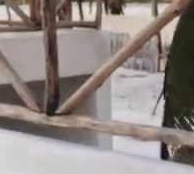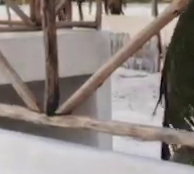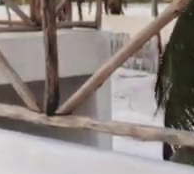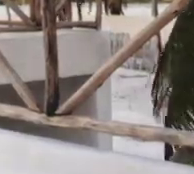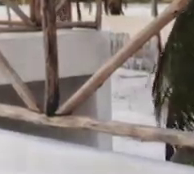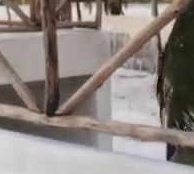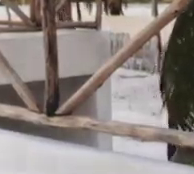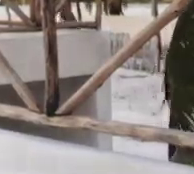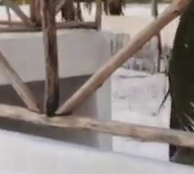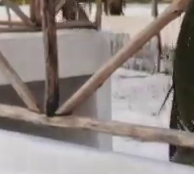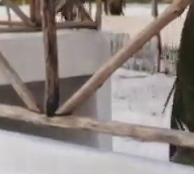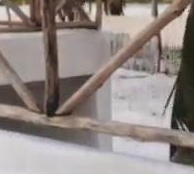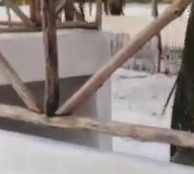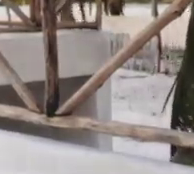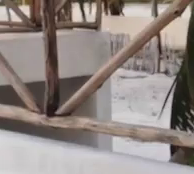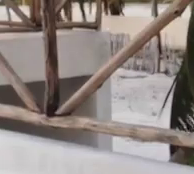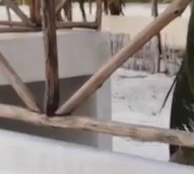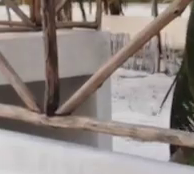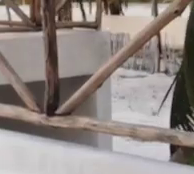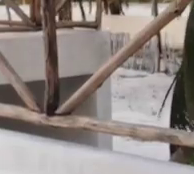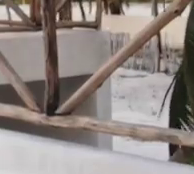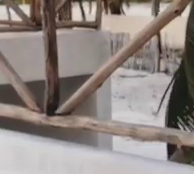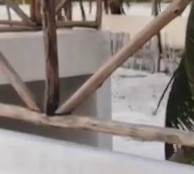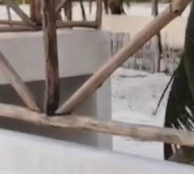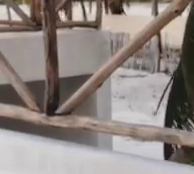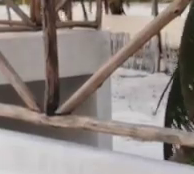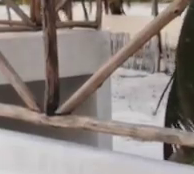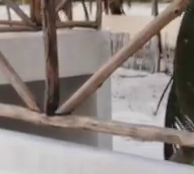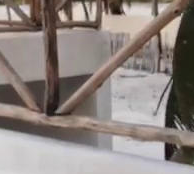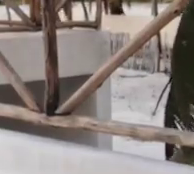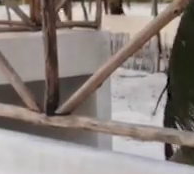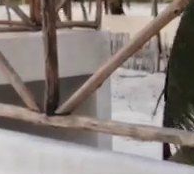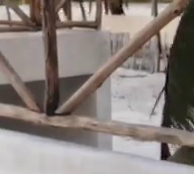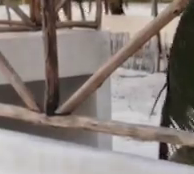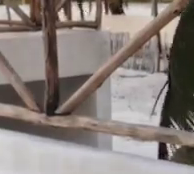No, descansamos. ¿Cómo vamos, amigos?